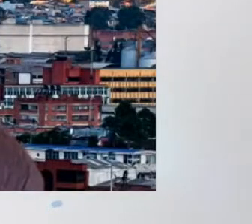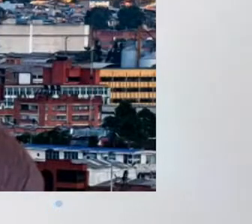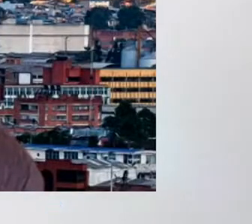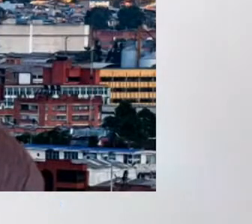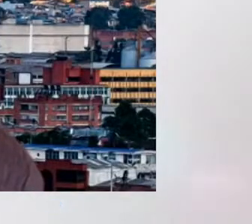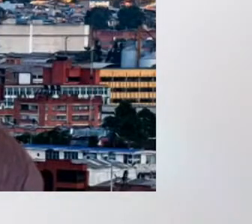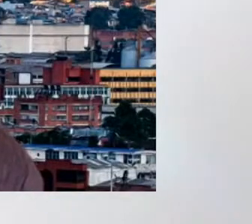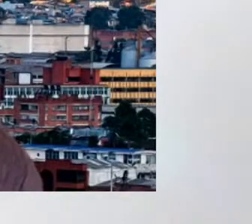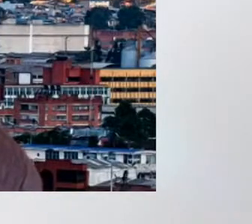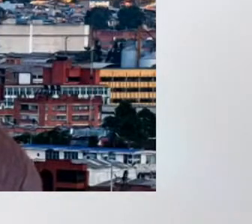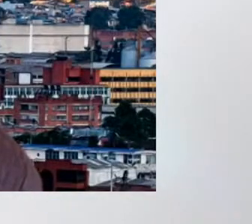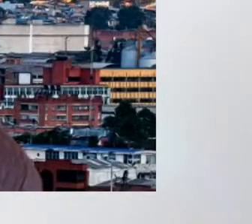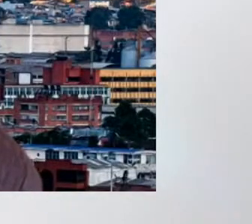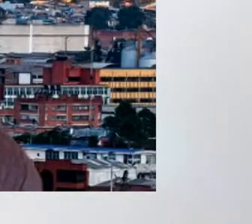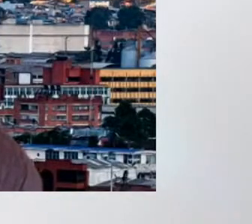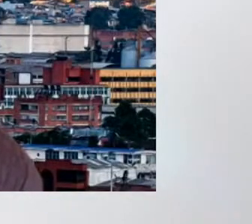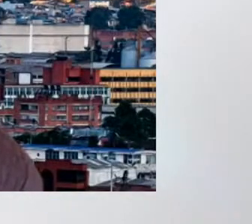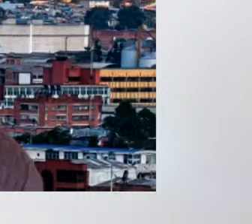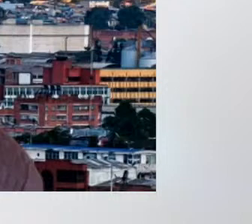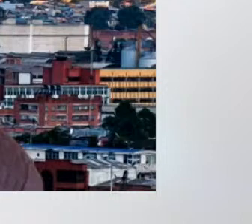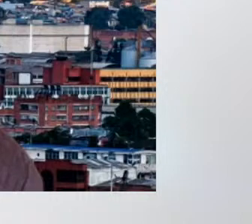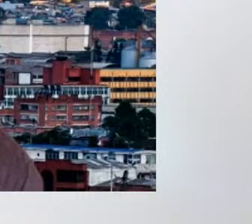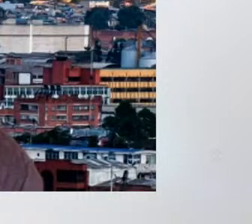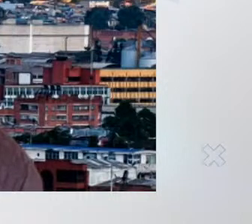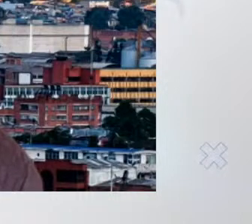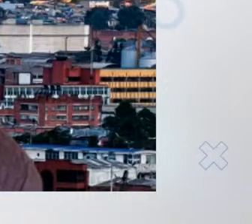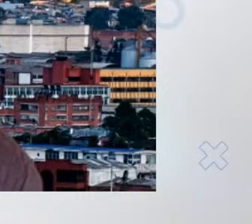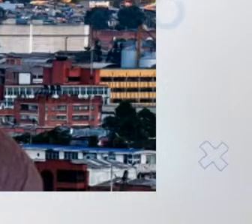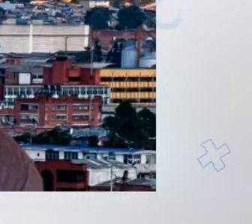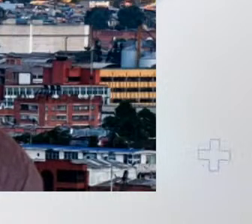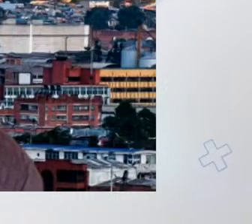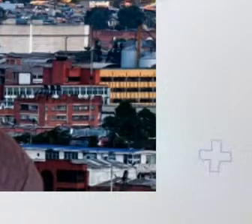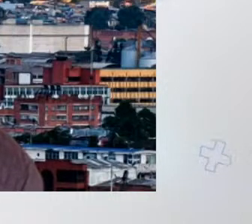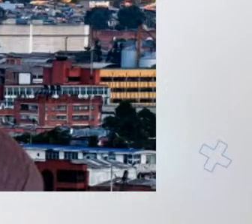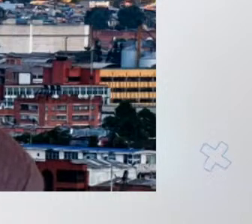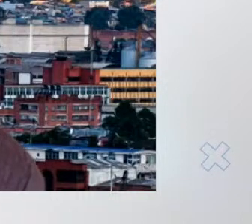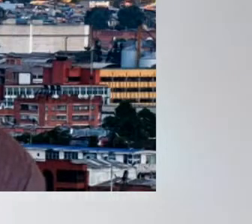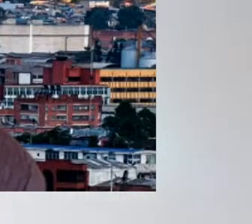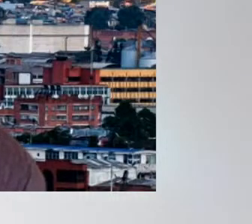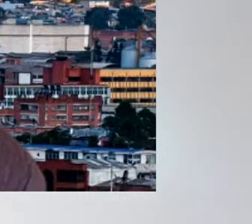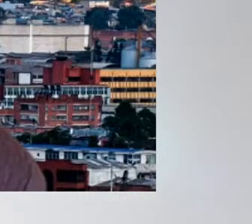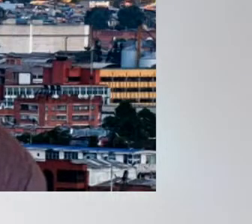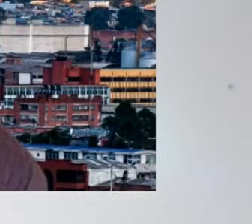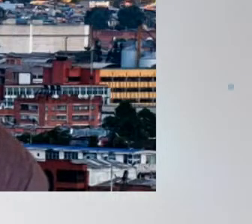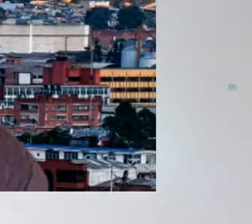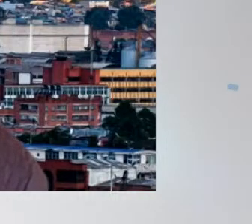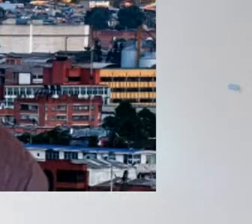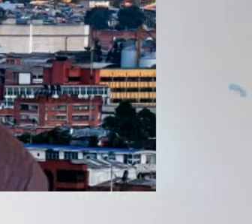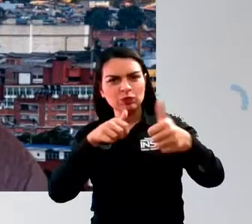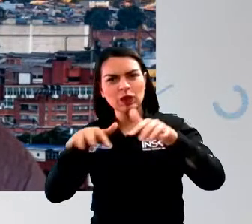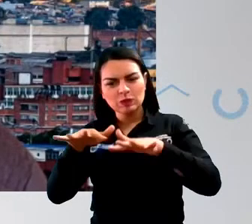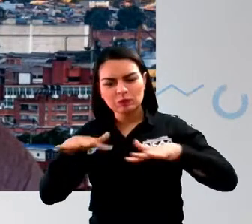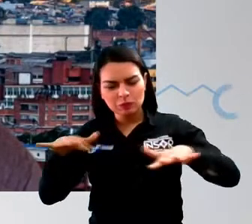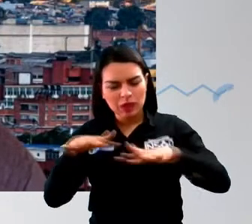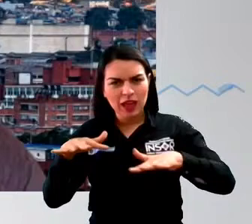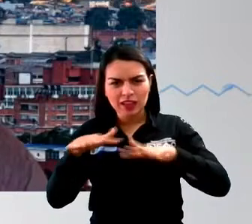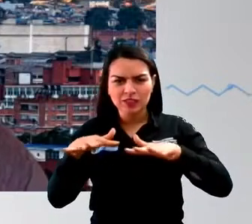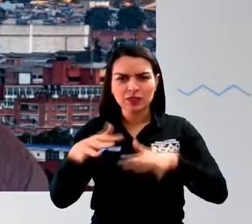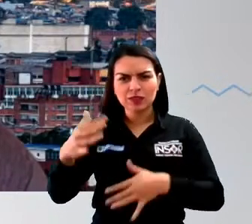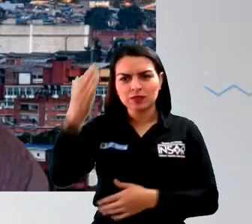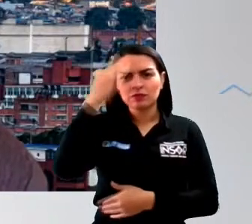aprende. Y cuando comenzamos a pensar en ambientes híbridos, donde no es